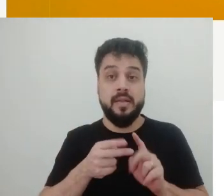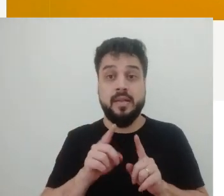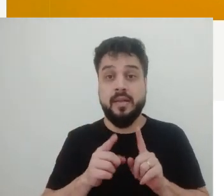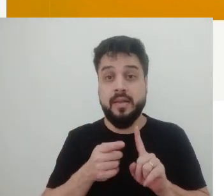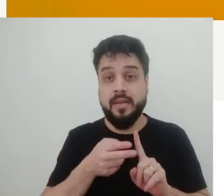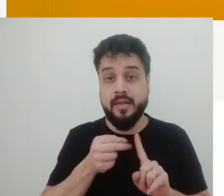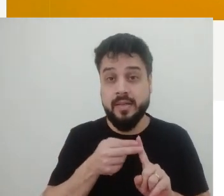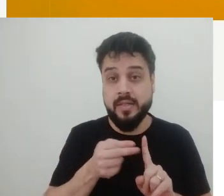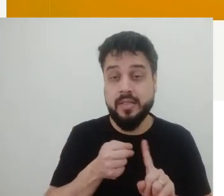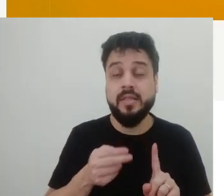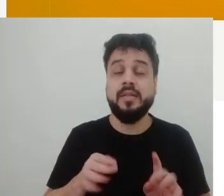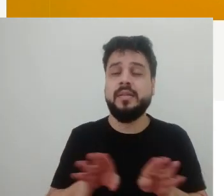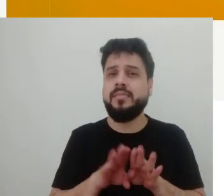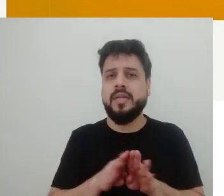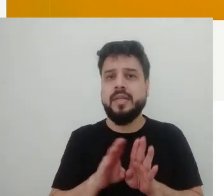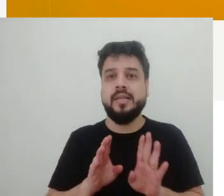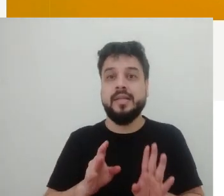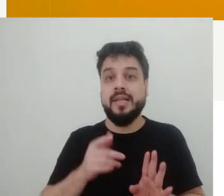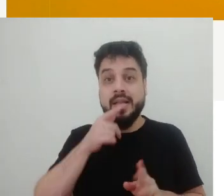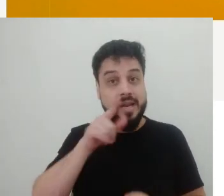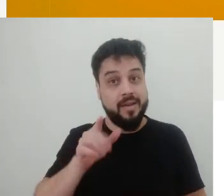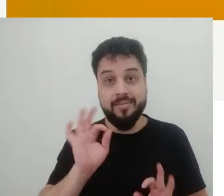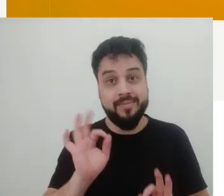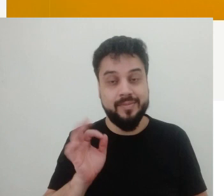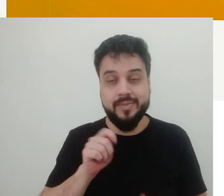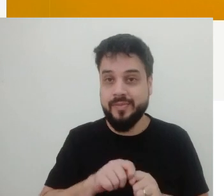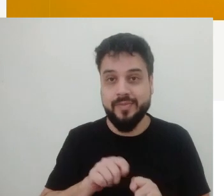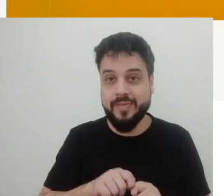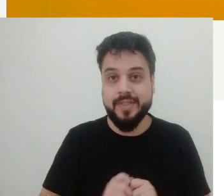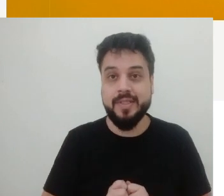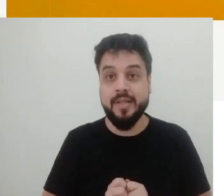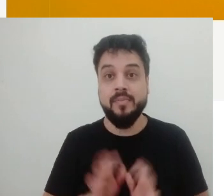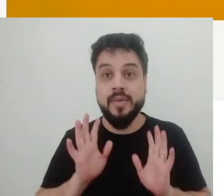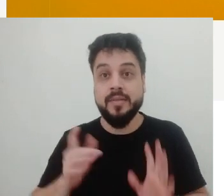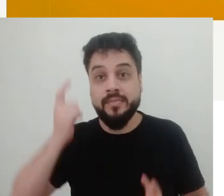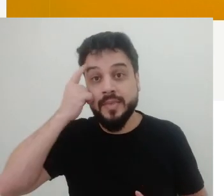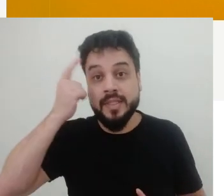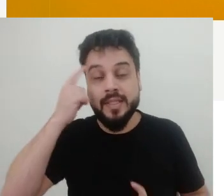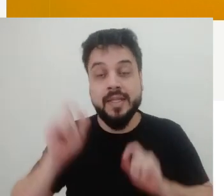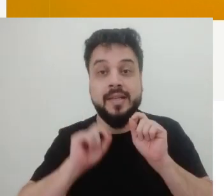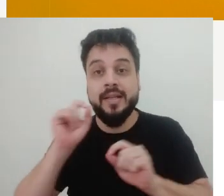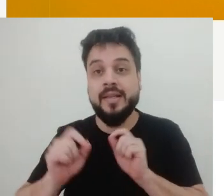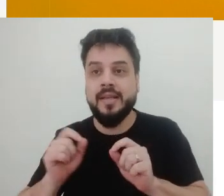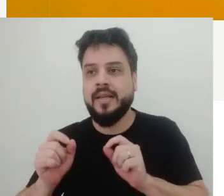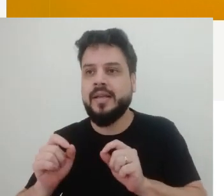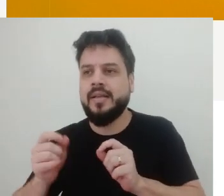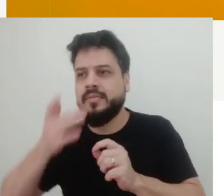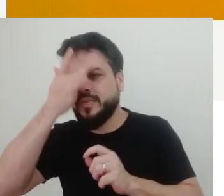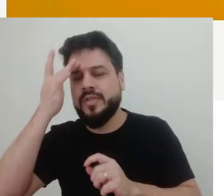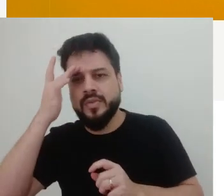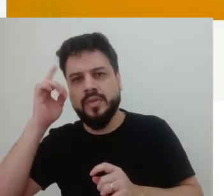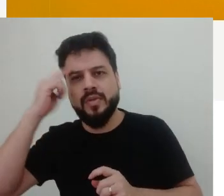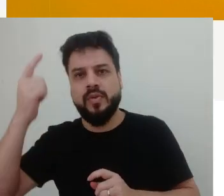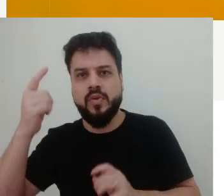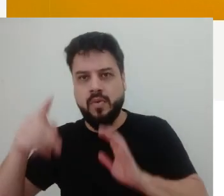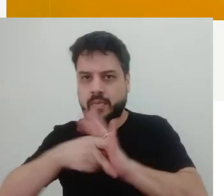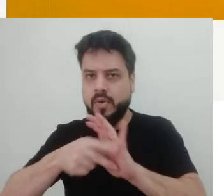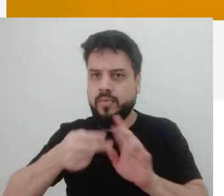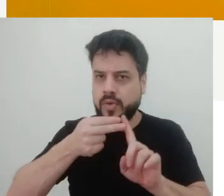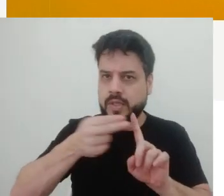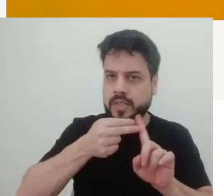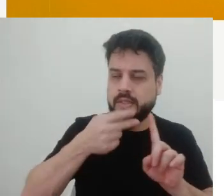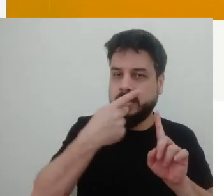que indígenas propiamente tales y afrodescendientes propiamente tales, para entrar a su